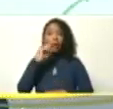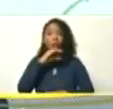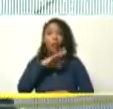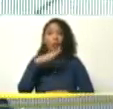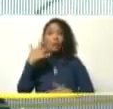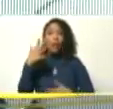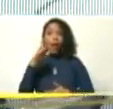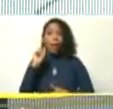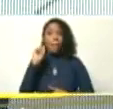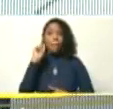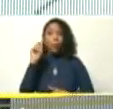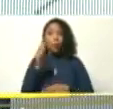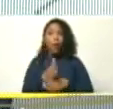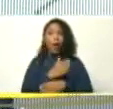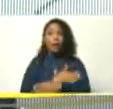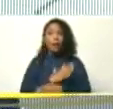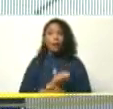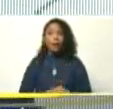Aquí está la historia del punto previo.